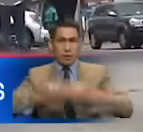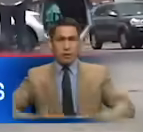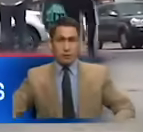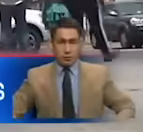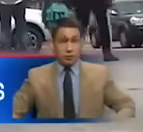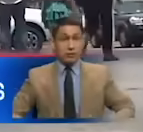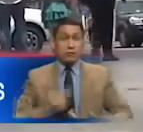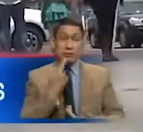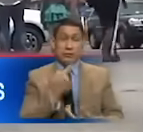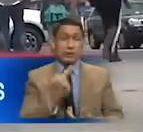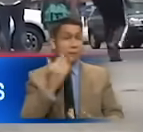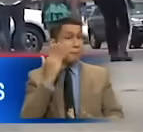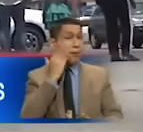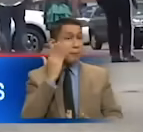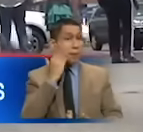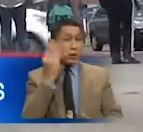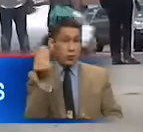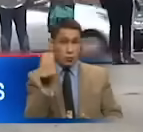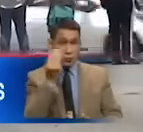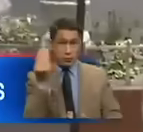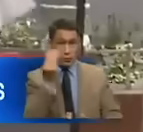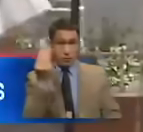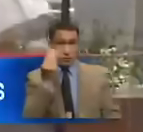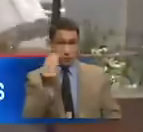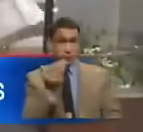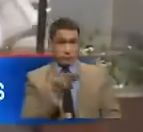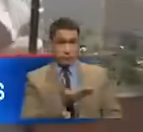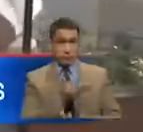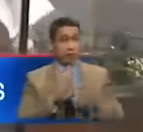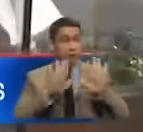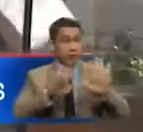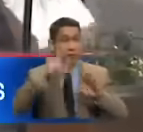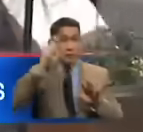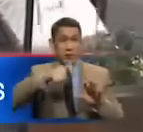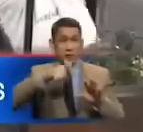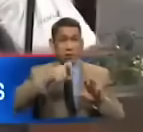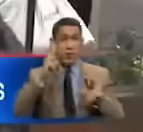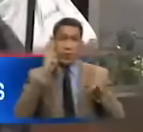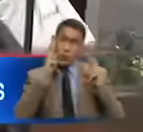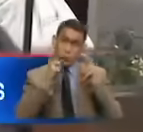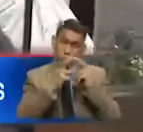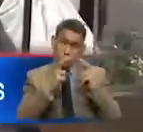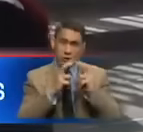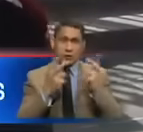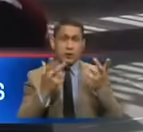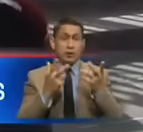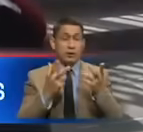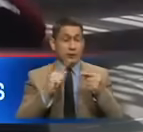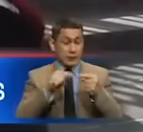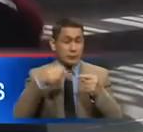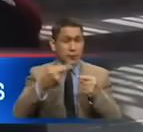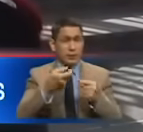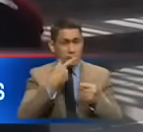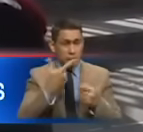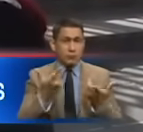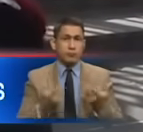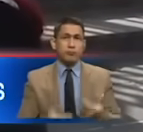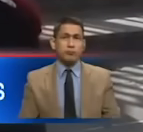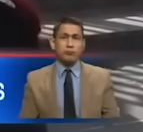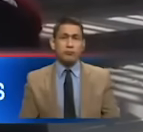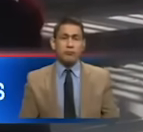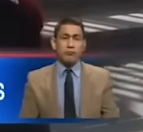de jóvenes adolescentes, quienes enfatizan que se debe conocer antes de consumir cualquier farmacéutico. Hablar con ellos y decir que, o